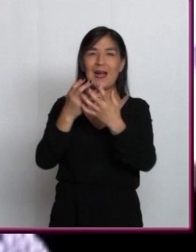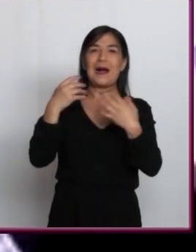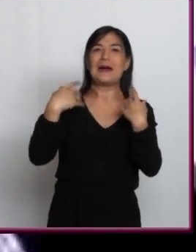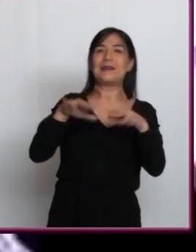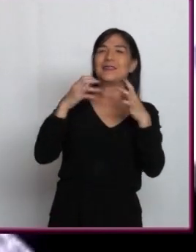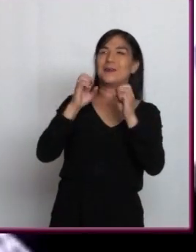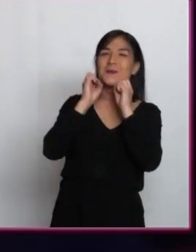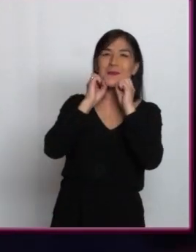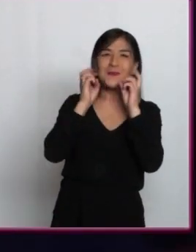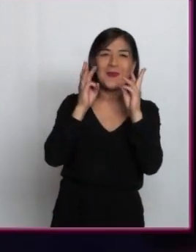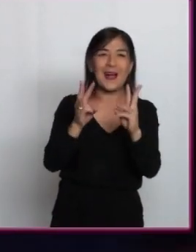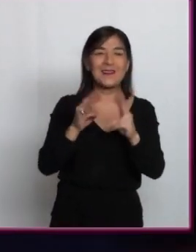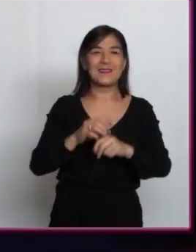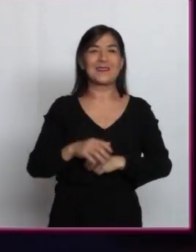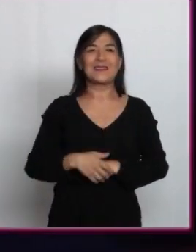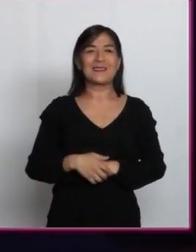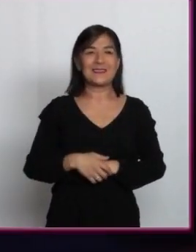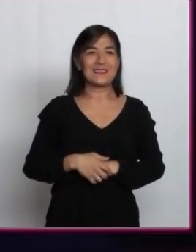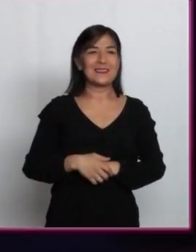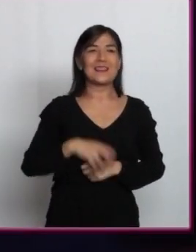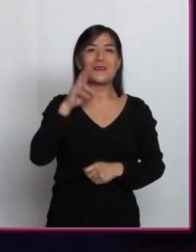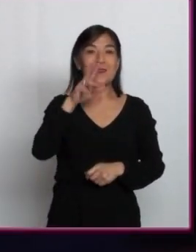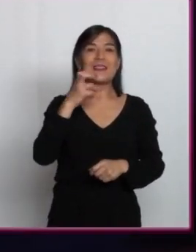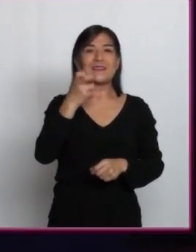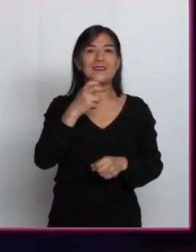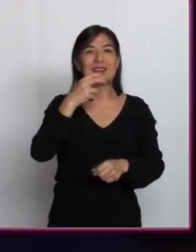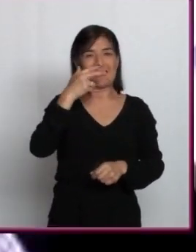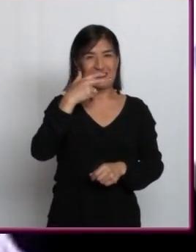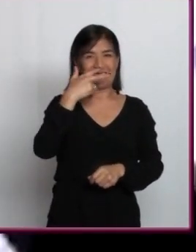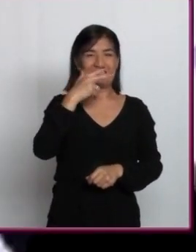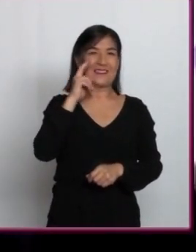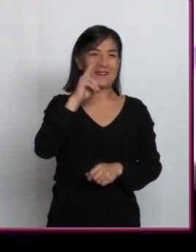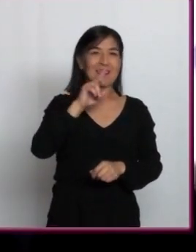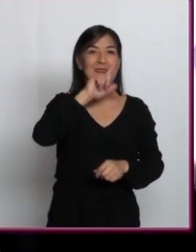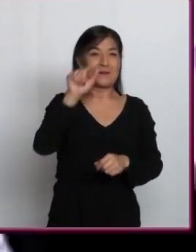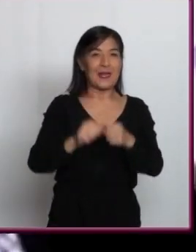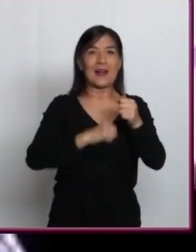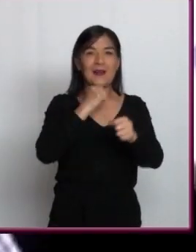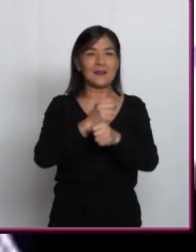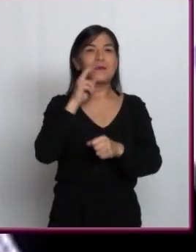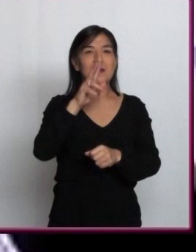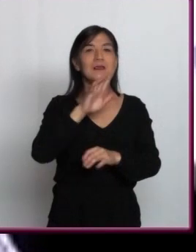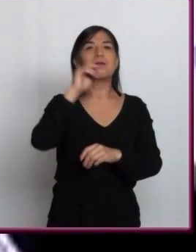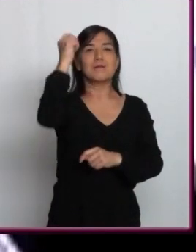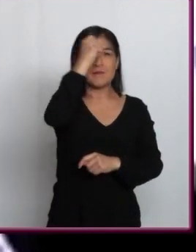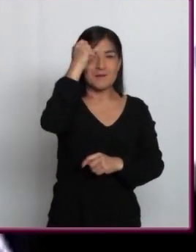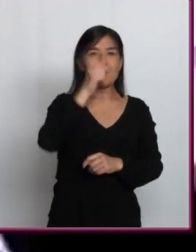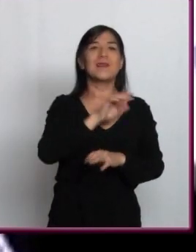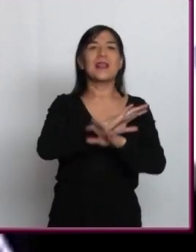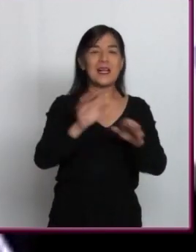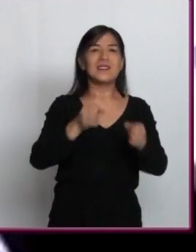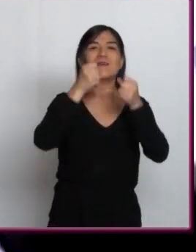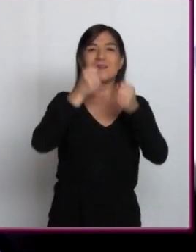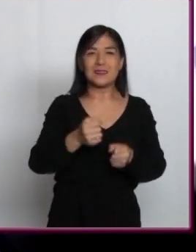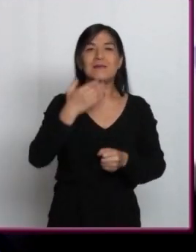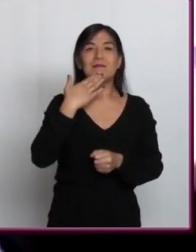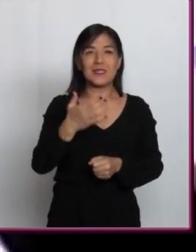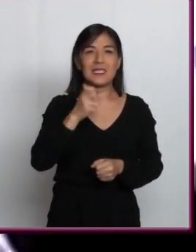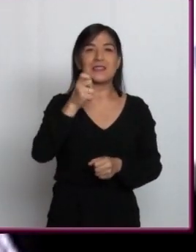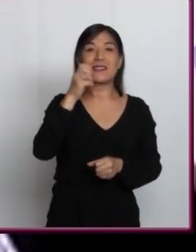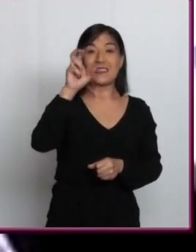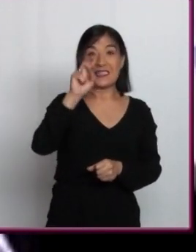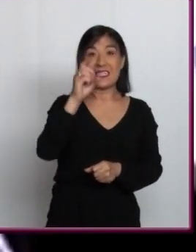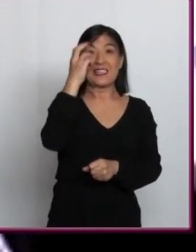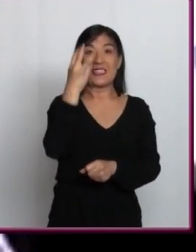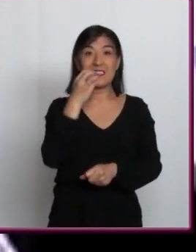¡wow! Claro que sí. La primera en 13 años, ¿no? Y ya, finalmente, la teoría está bien, confirmo la teoría, pero nos costó